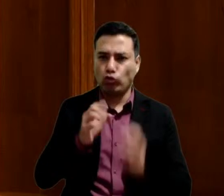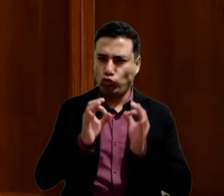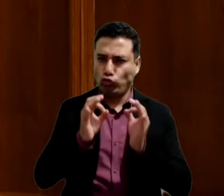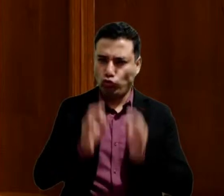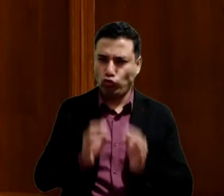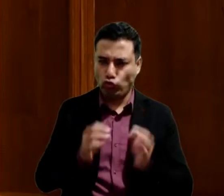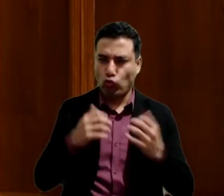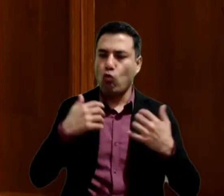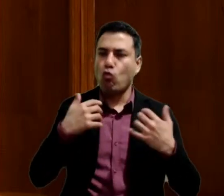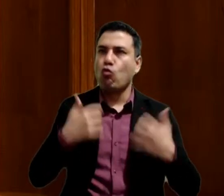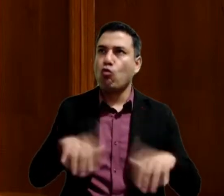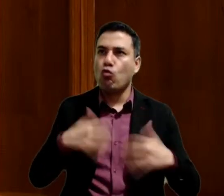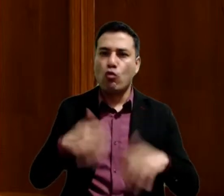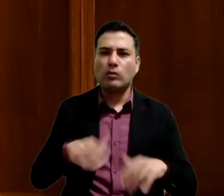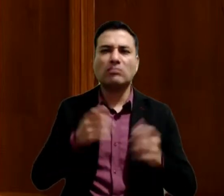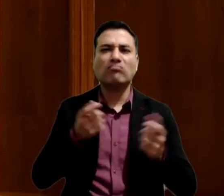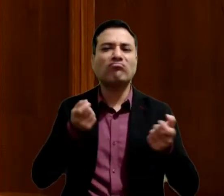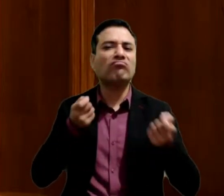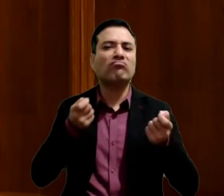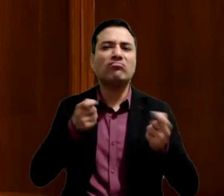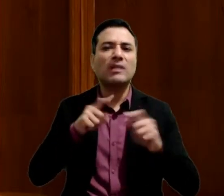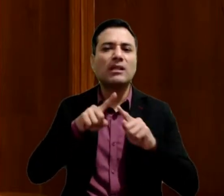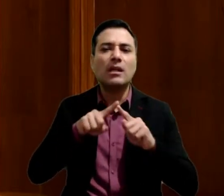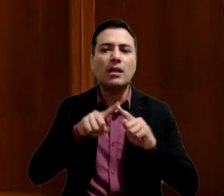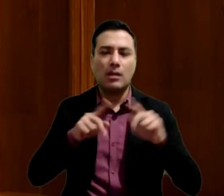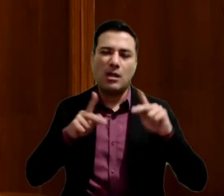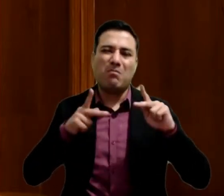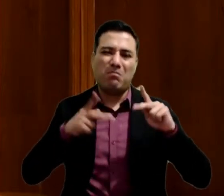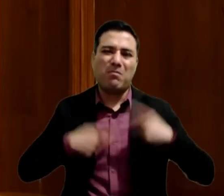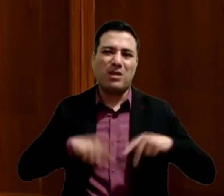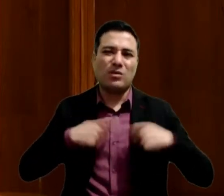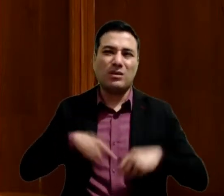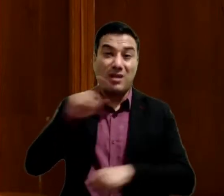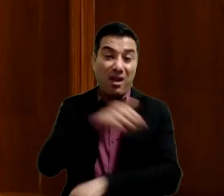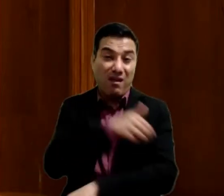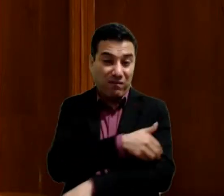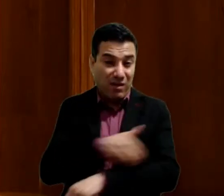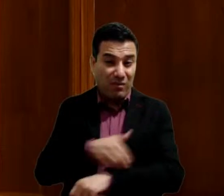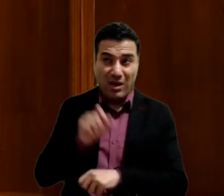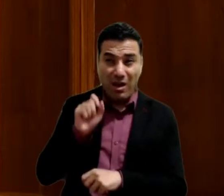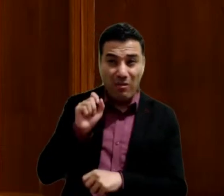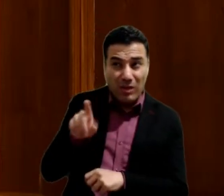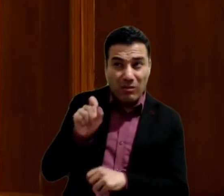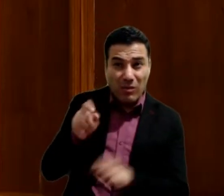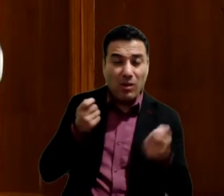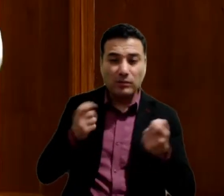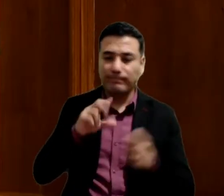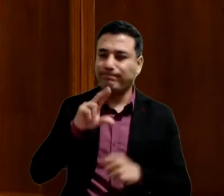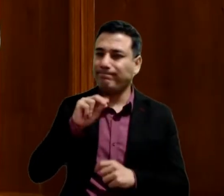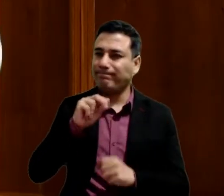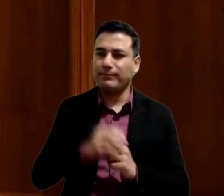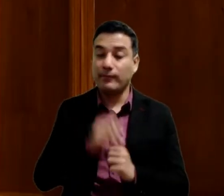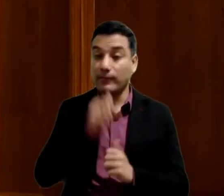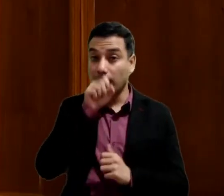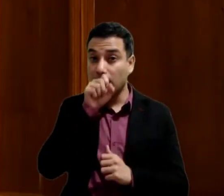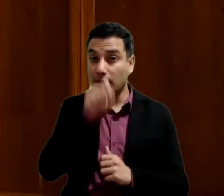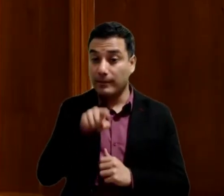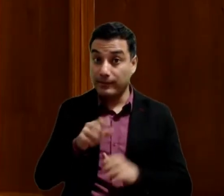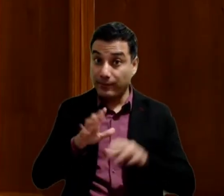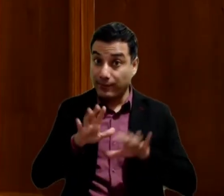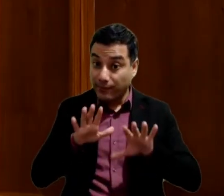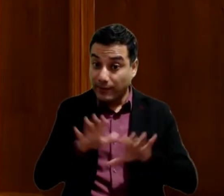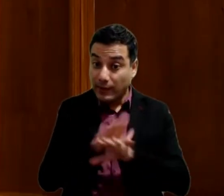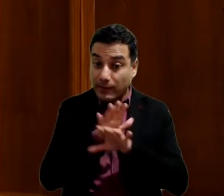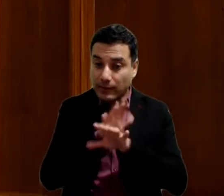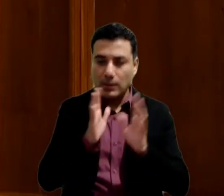de estar en manos del pueblo y no de las dinastías. Esta reforma también moderniza nuestro